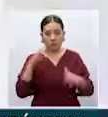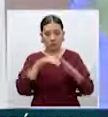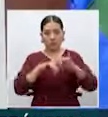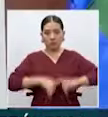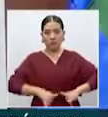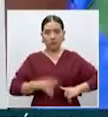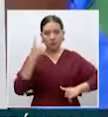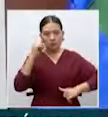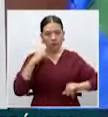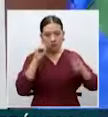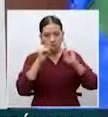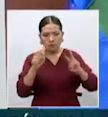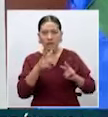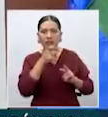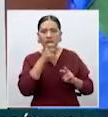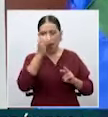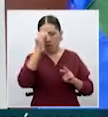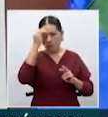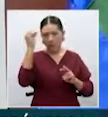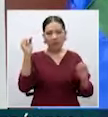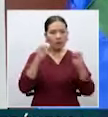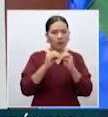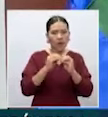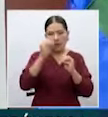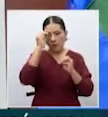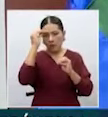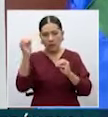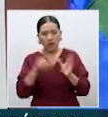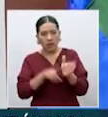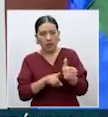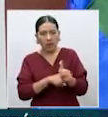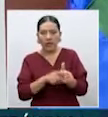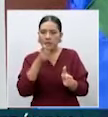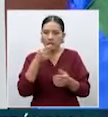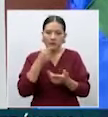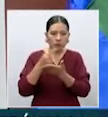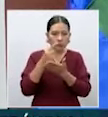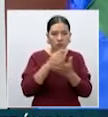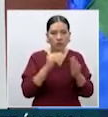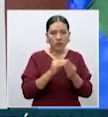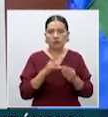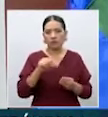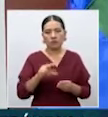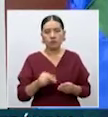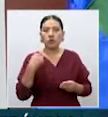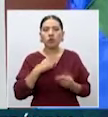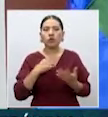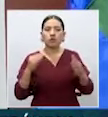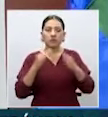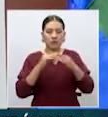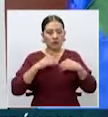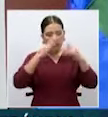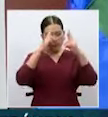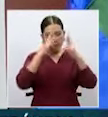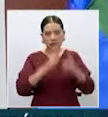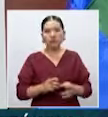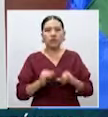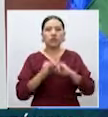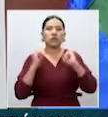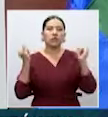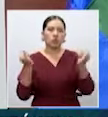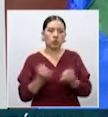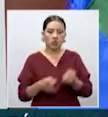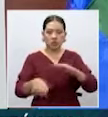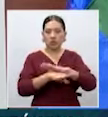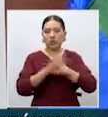quién opina más o quién opina menos y quién debate más o quién debate menos. Acá vamos a respetar la institucionalidad basada en la